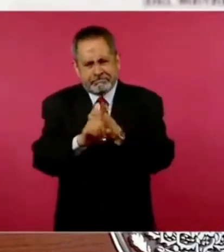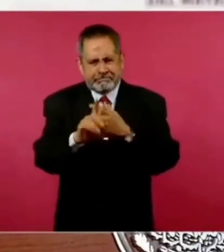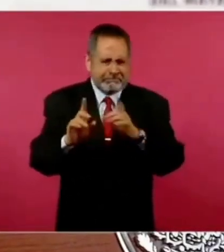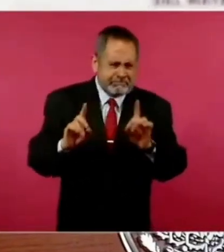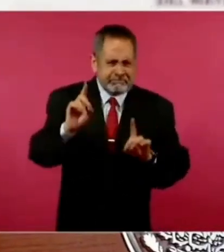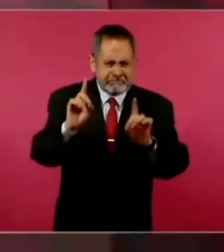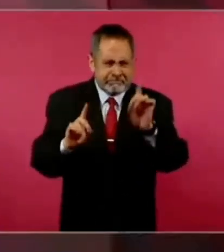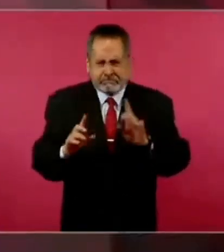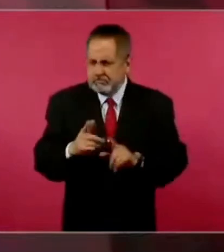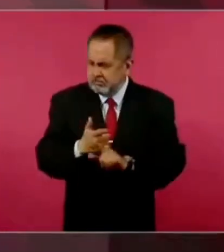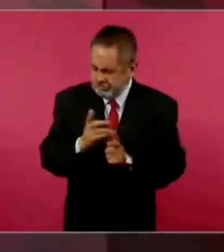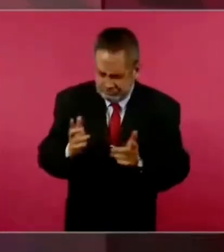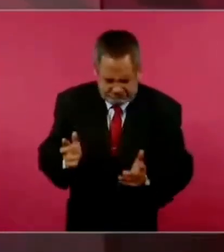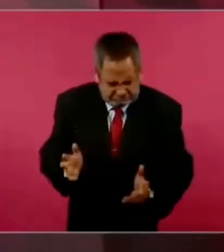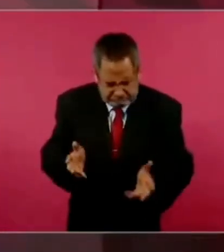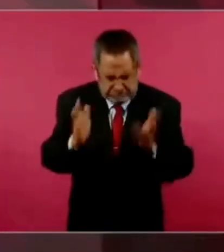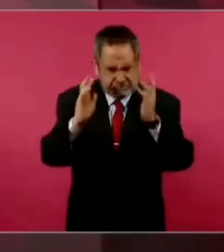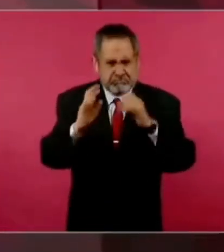dudas,